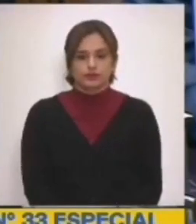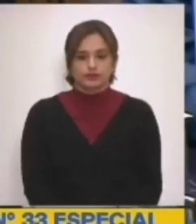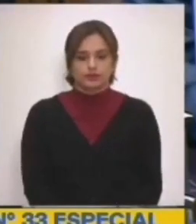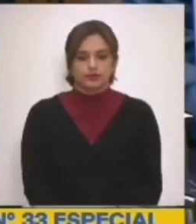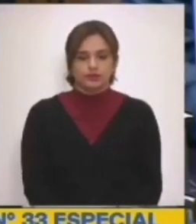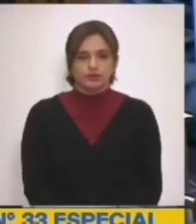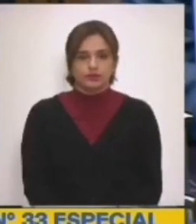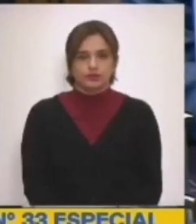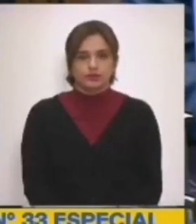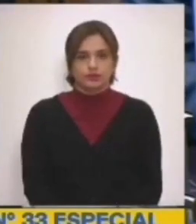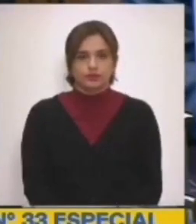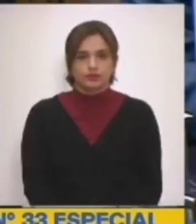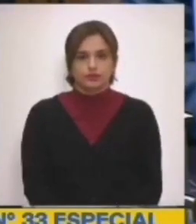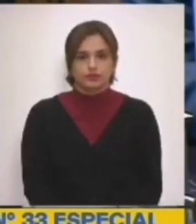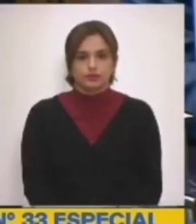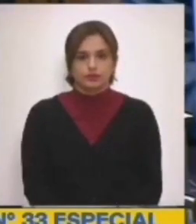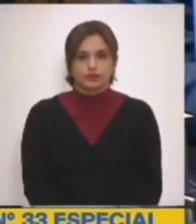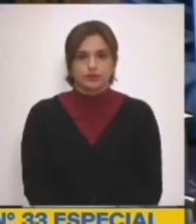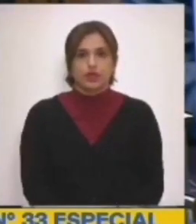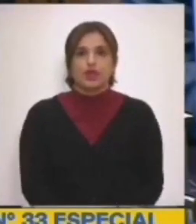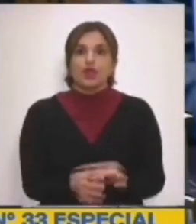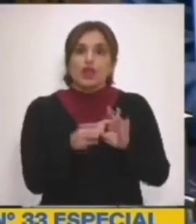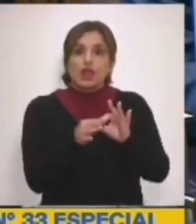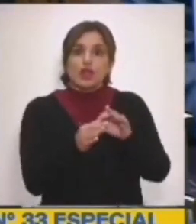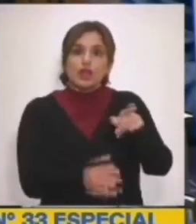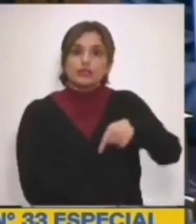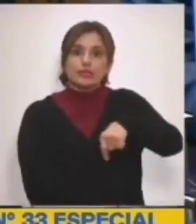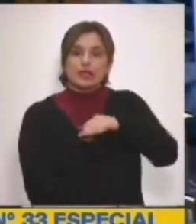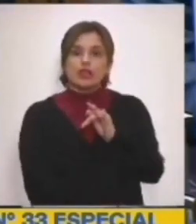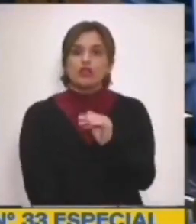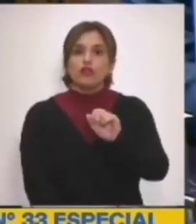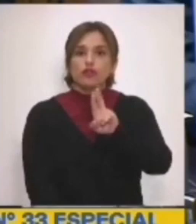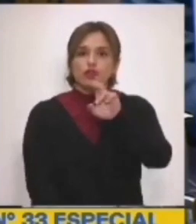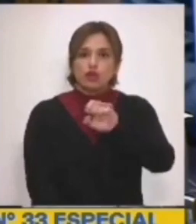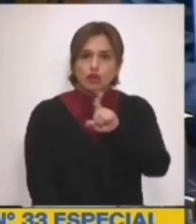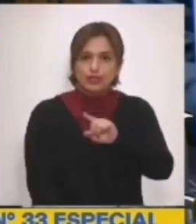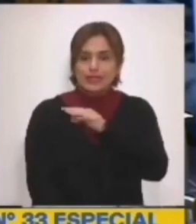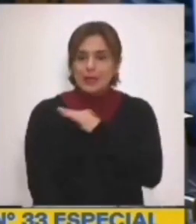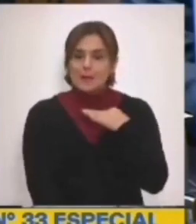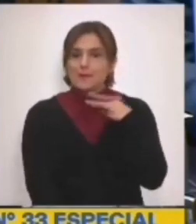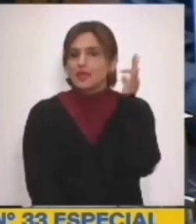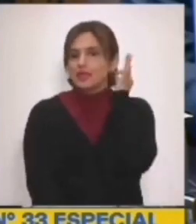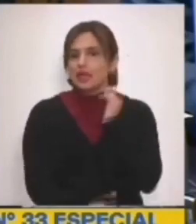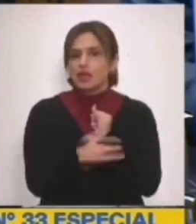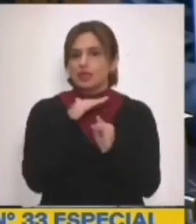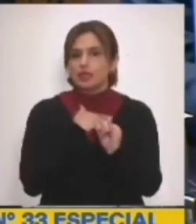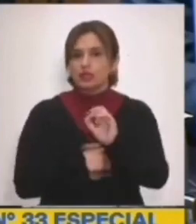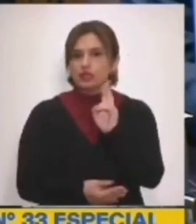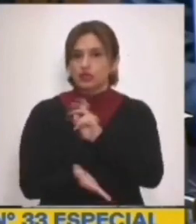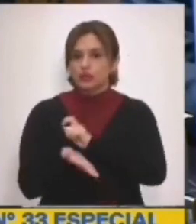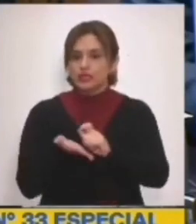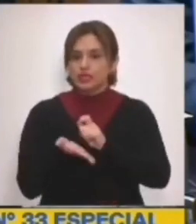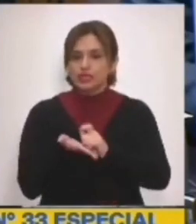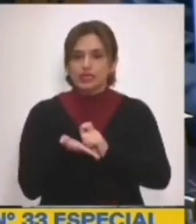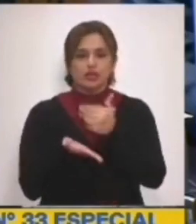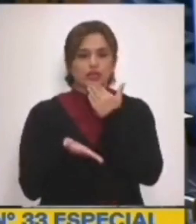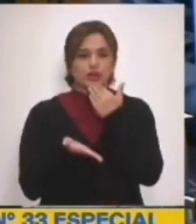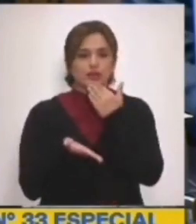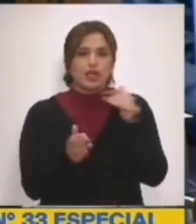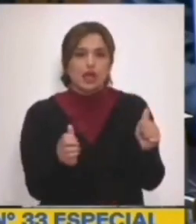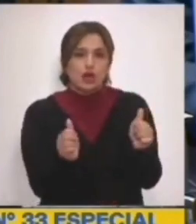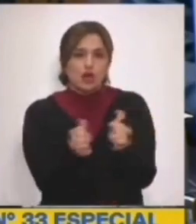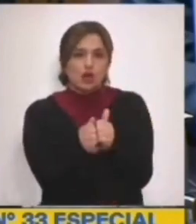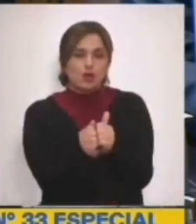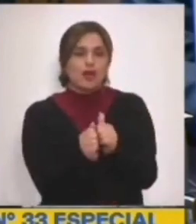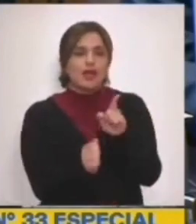Muchas gracias presidente saludo a la inicial interior al subsecretario que nos acompaña esta tarde también